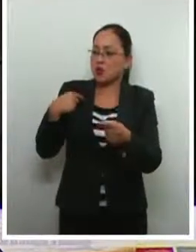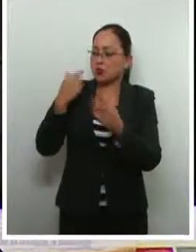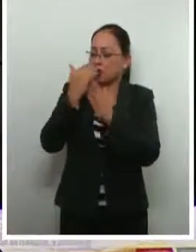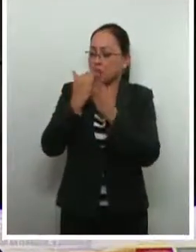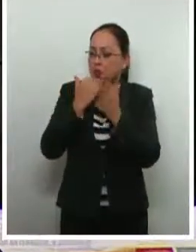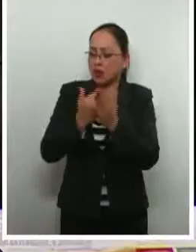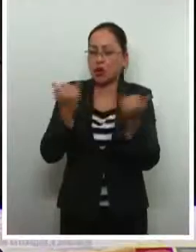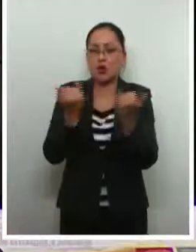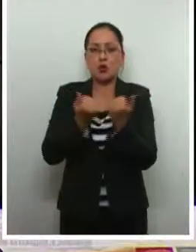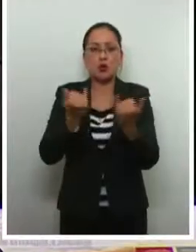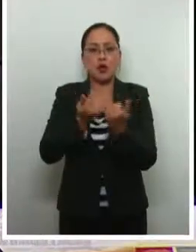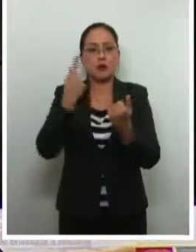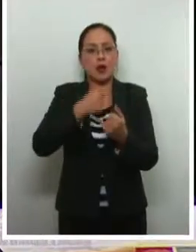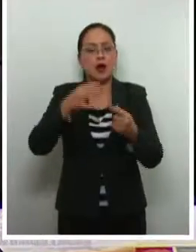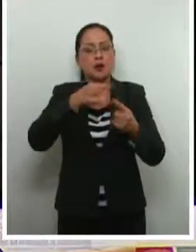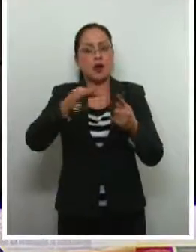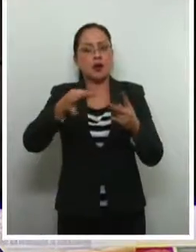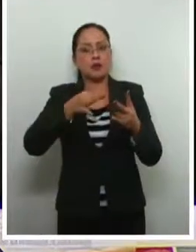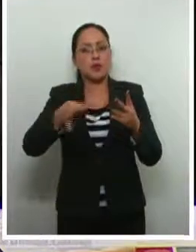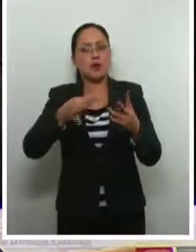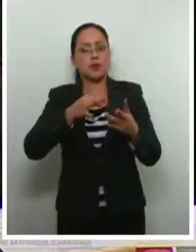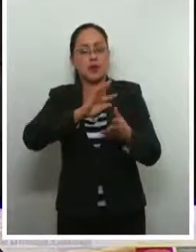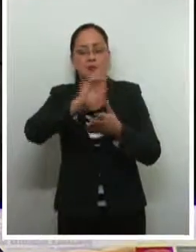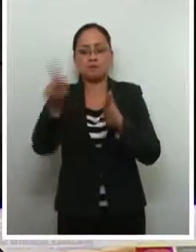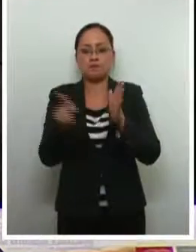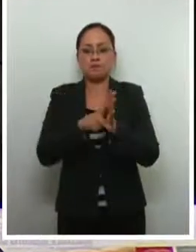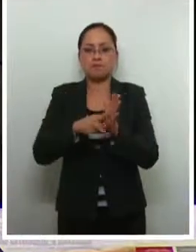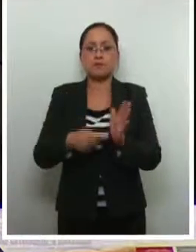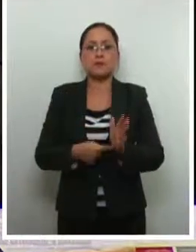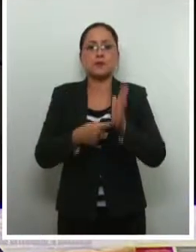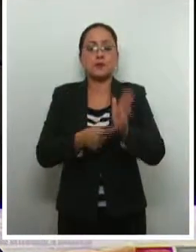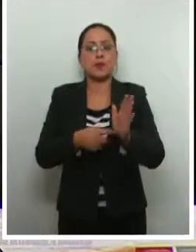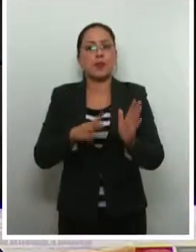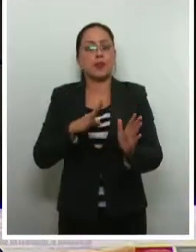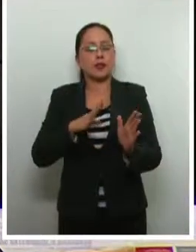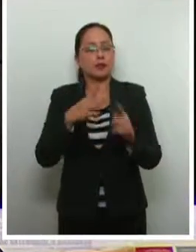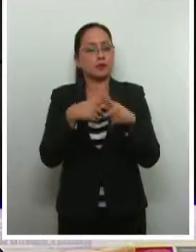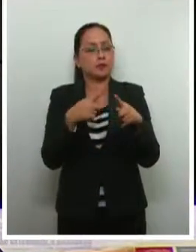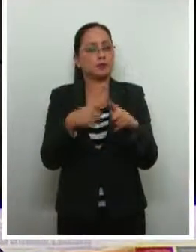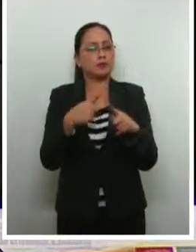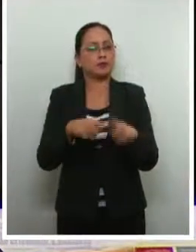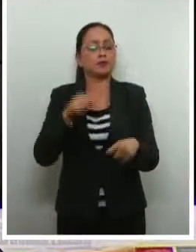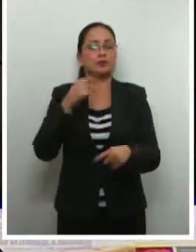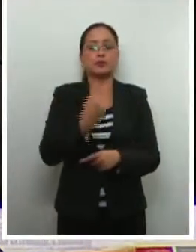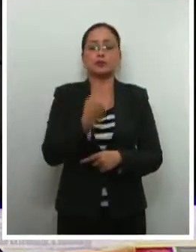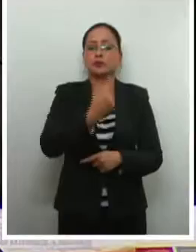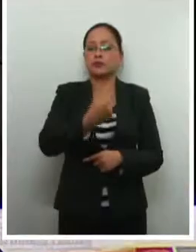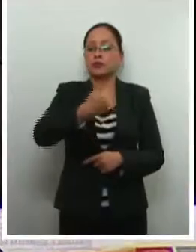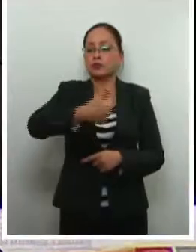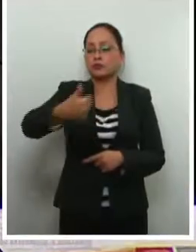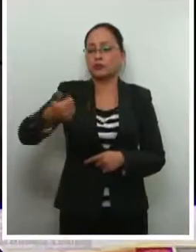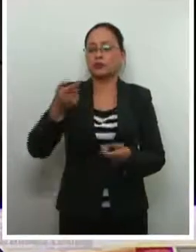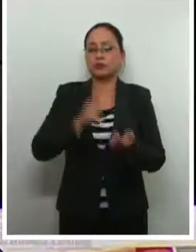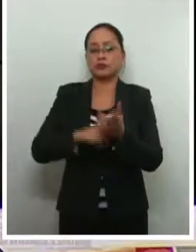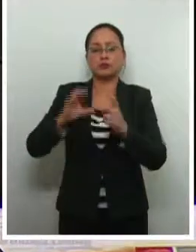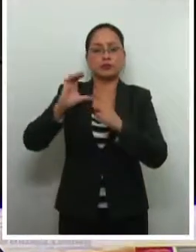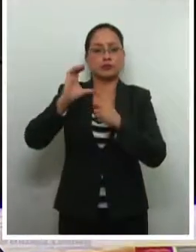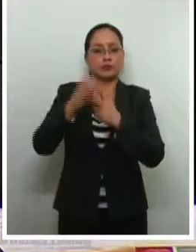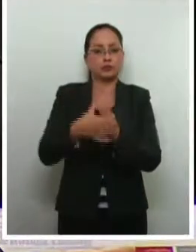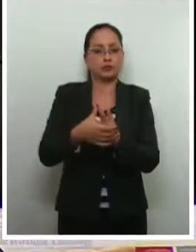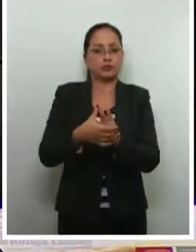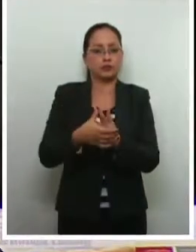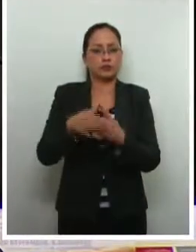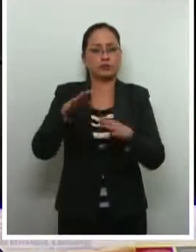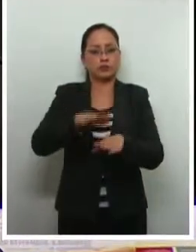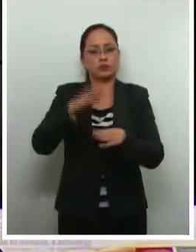de desahogar las reservas que se han venido presentando por parte de las comisiones en